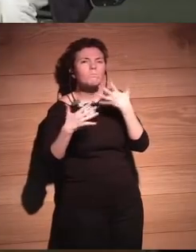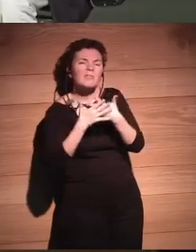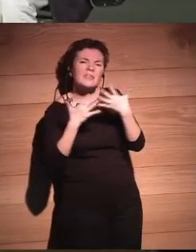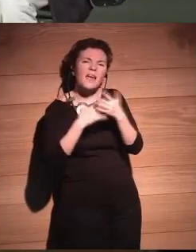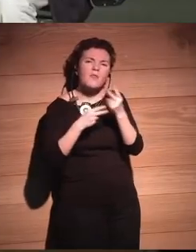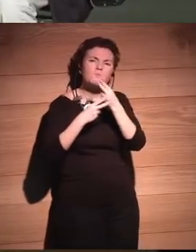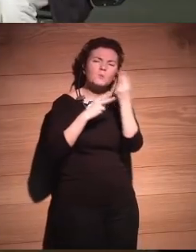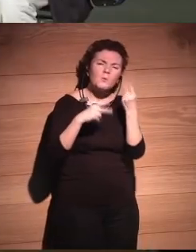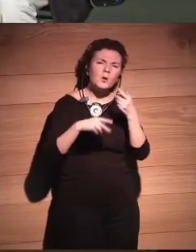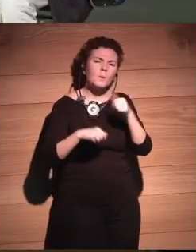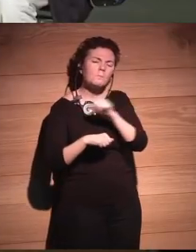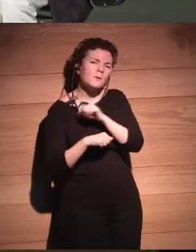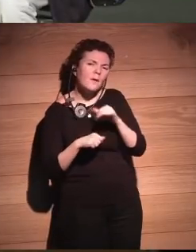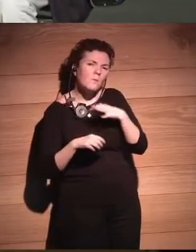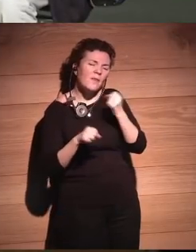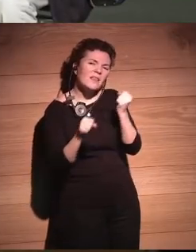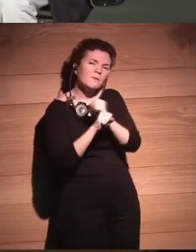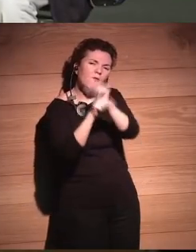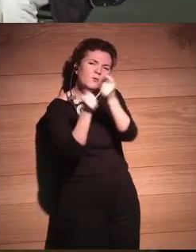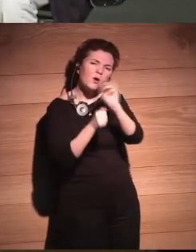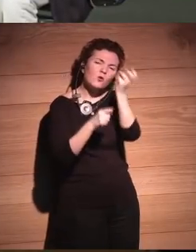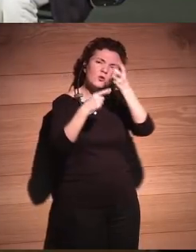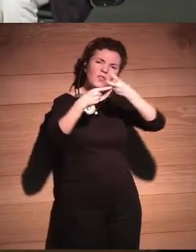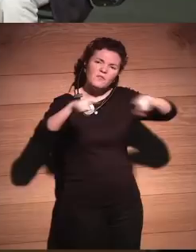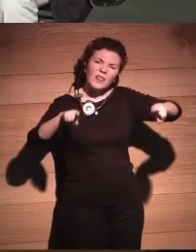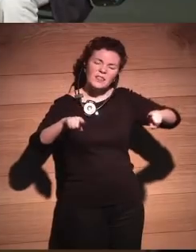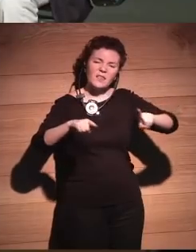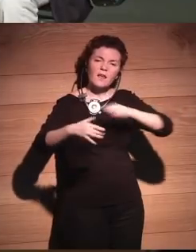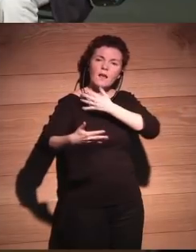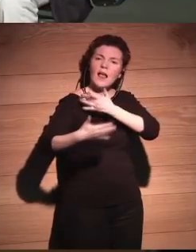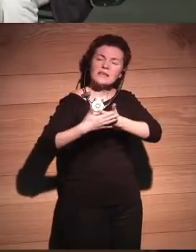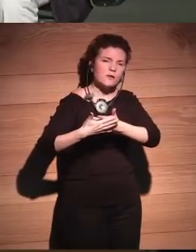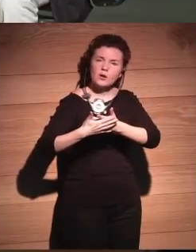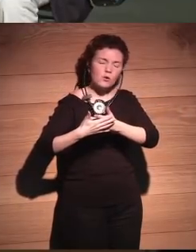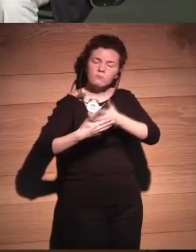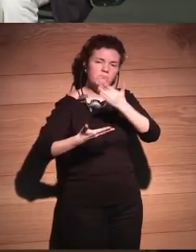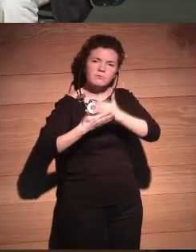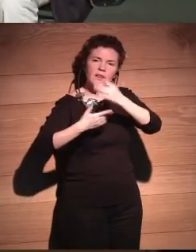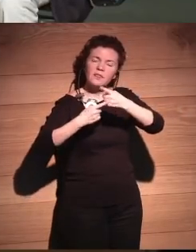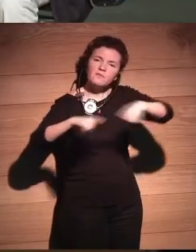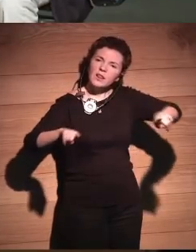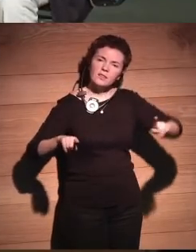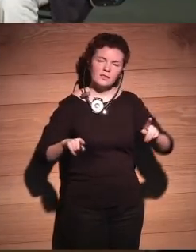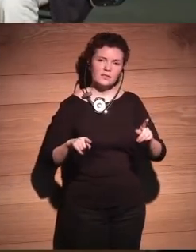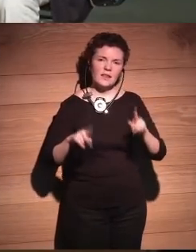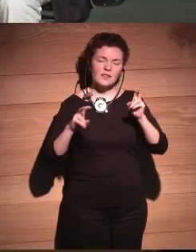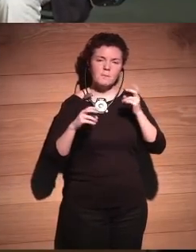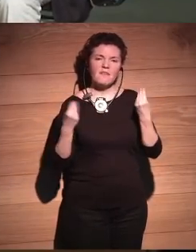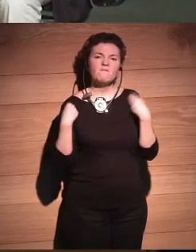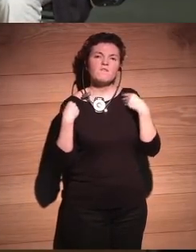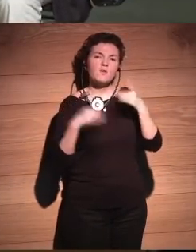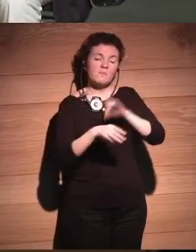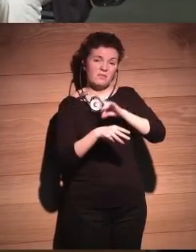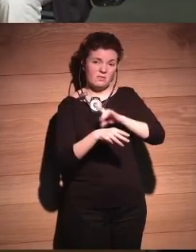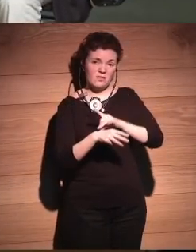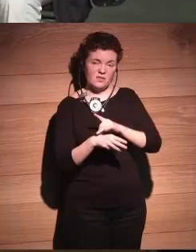que pueda trabajar de otra manera de como se ha trabajado hasta ahora en biomedicina?